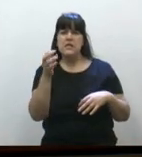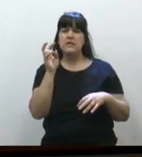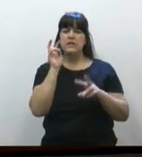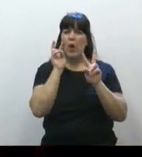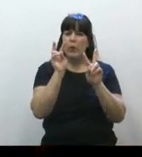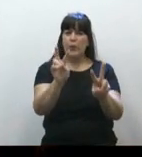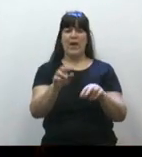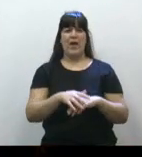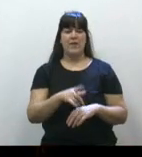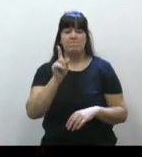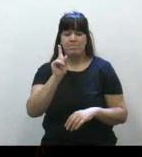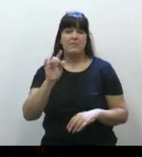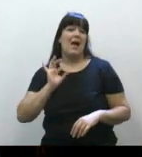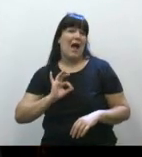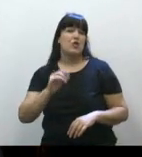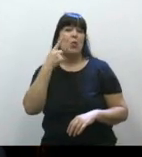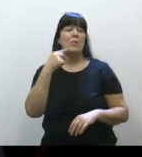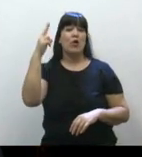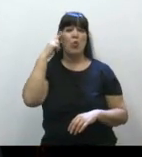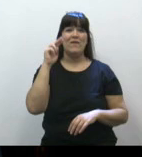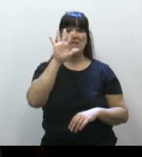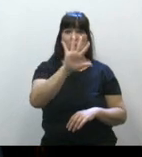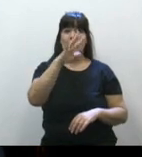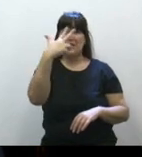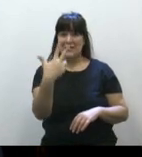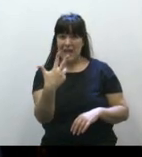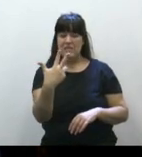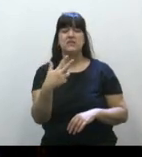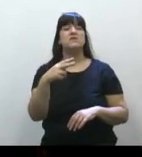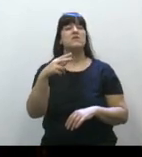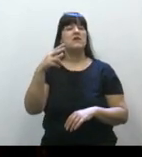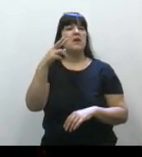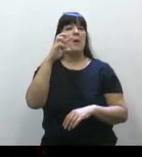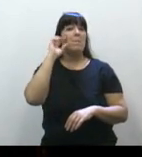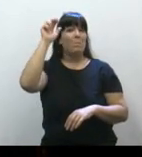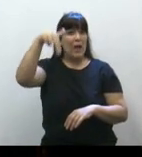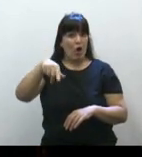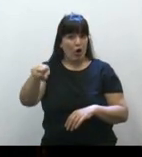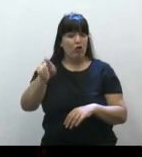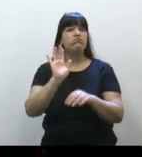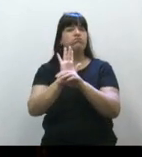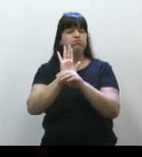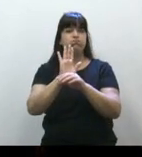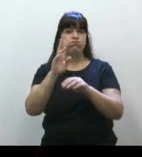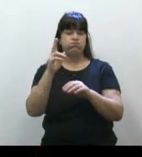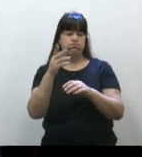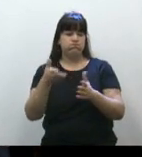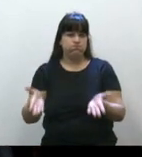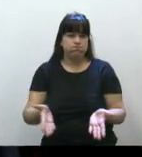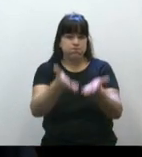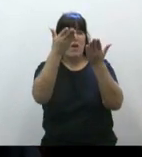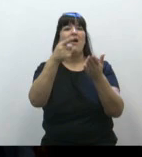en el año 53 pero no hace votar por el congreso la ley de divorcio